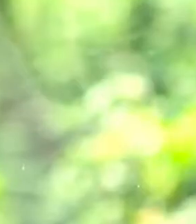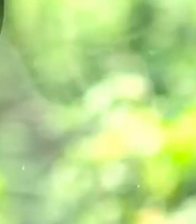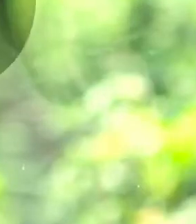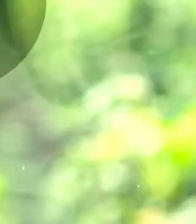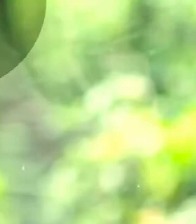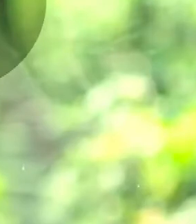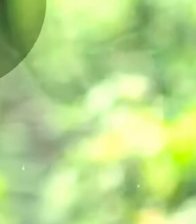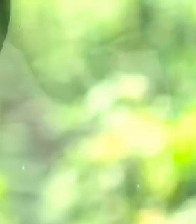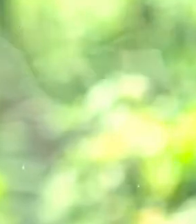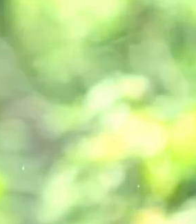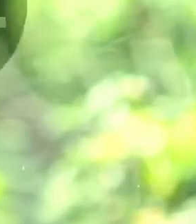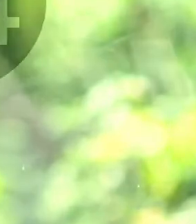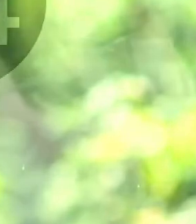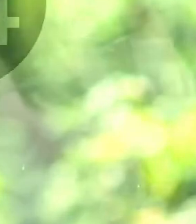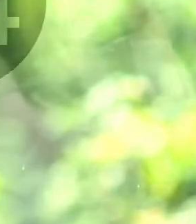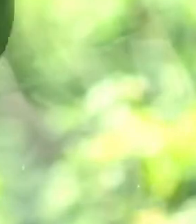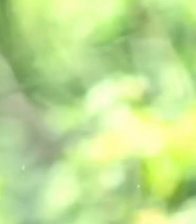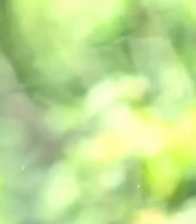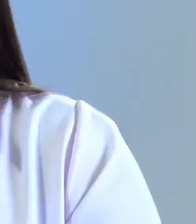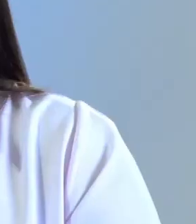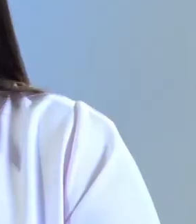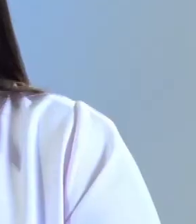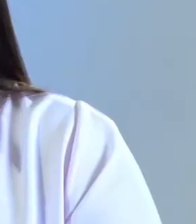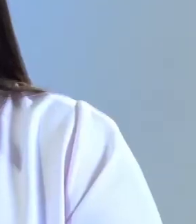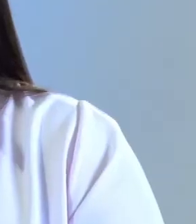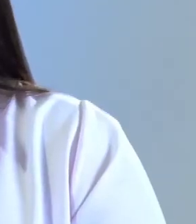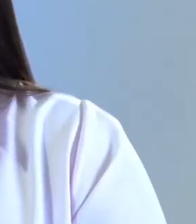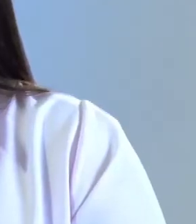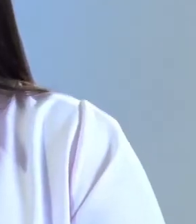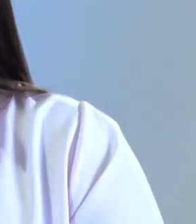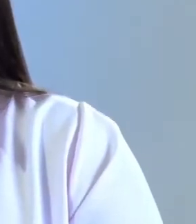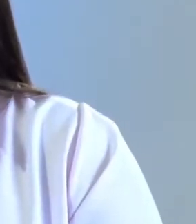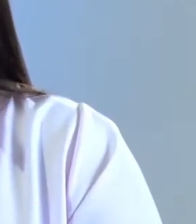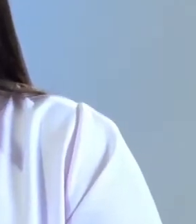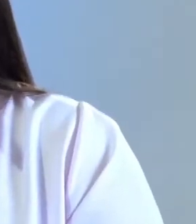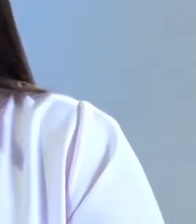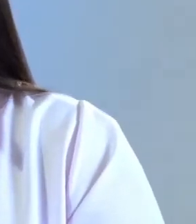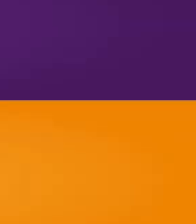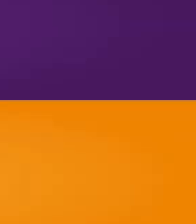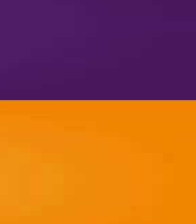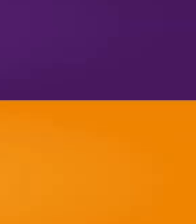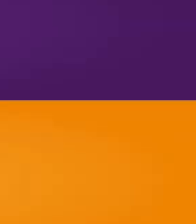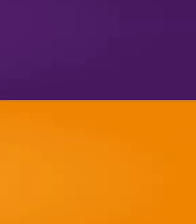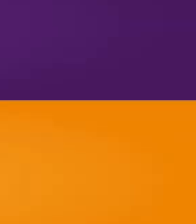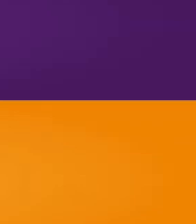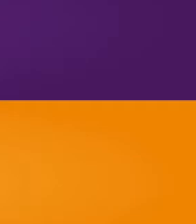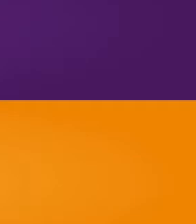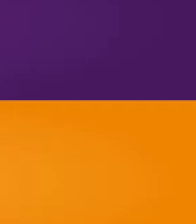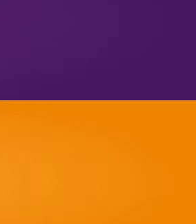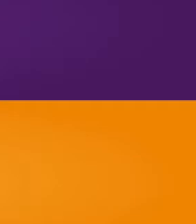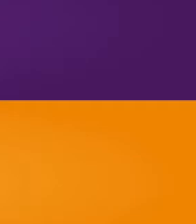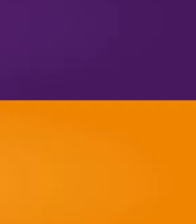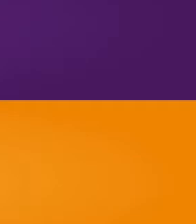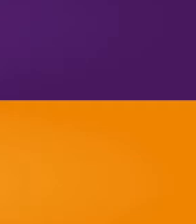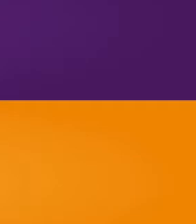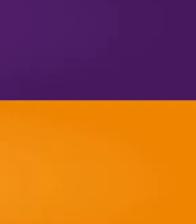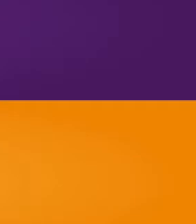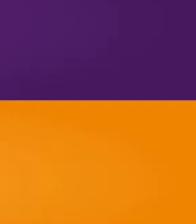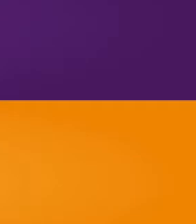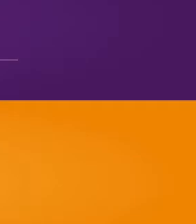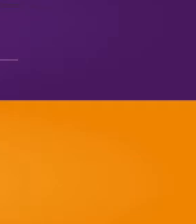7 días de la semana, las 24 horas del día, o recibir atención personalizada en nuestras oficinas. Infórmate en